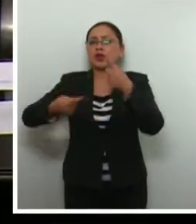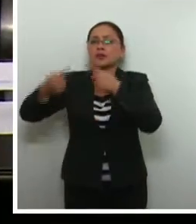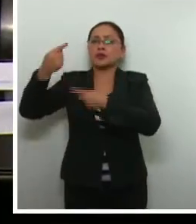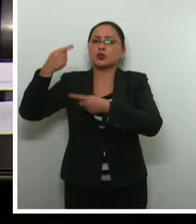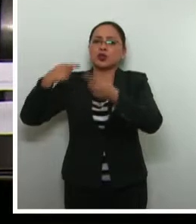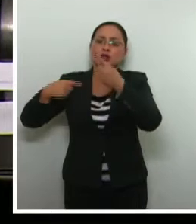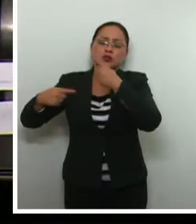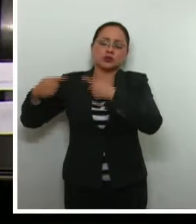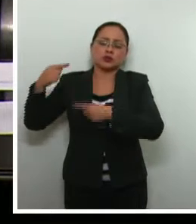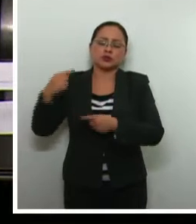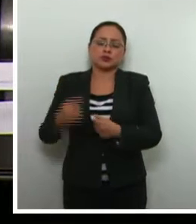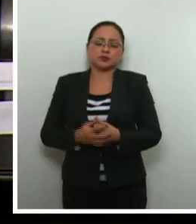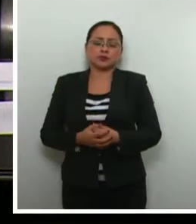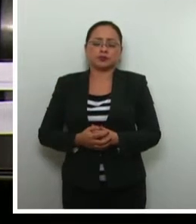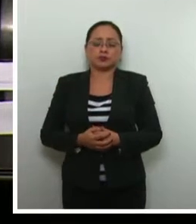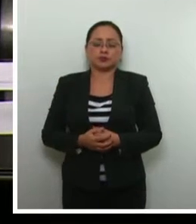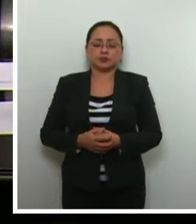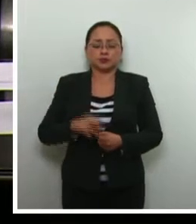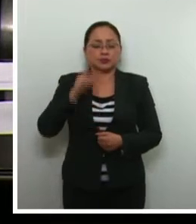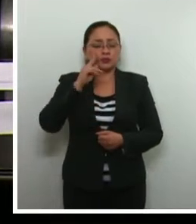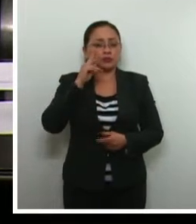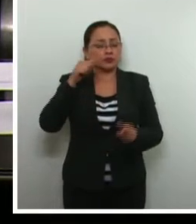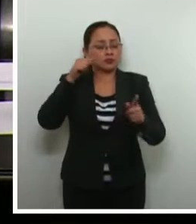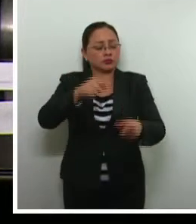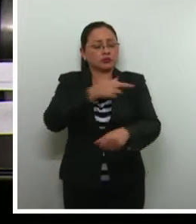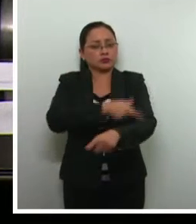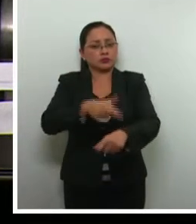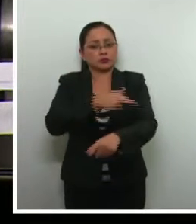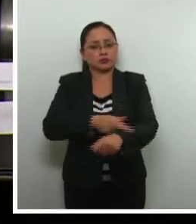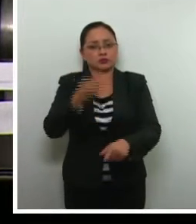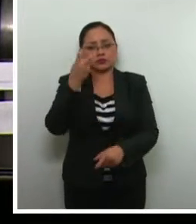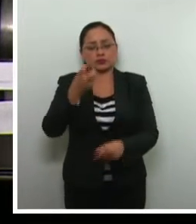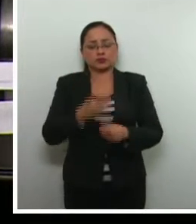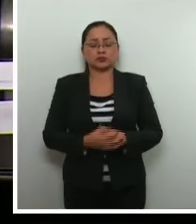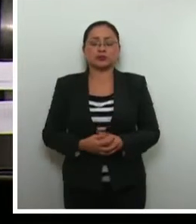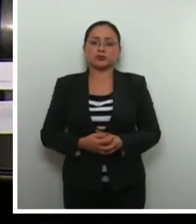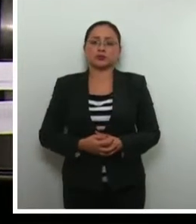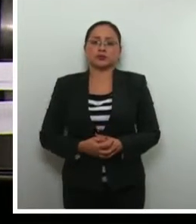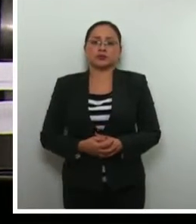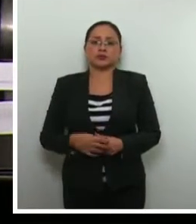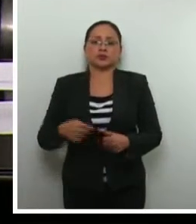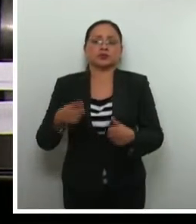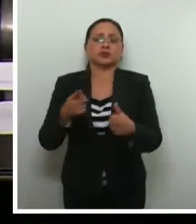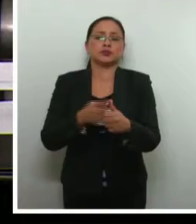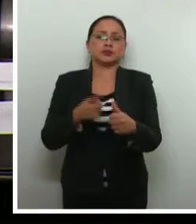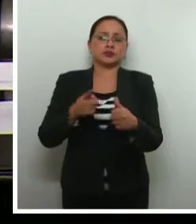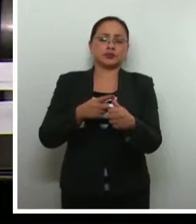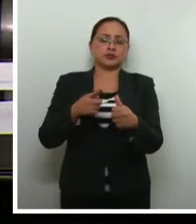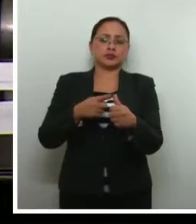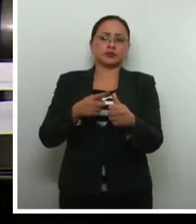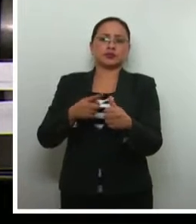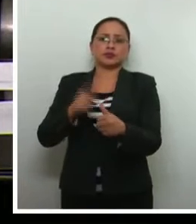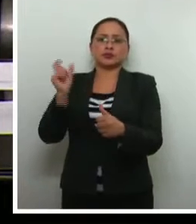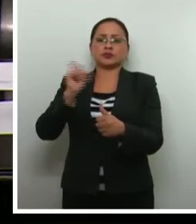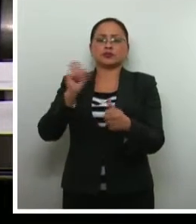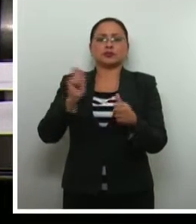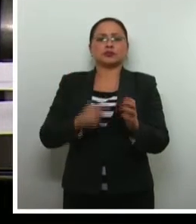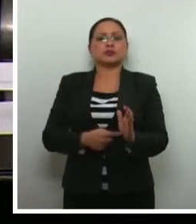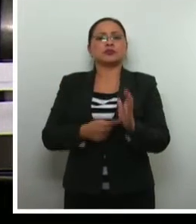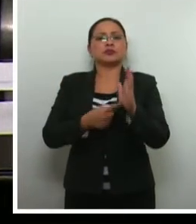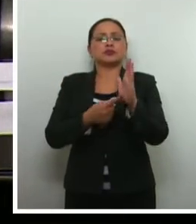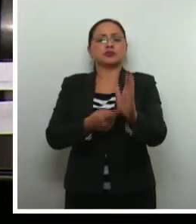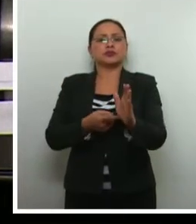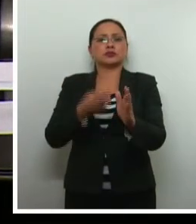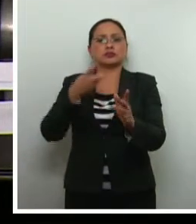podemos resolver esta situación. En primer lugar, y desde el inicio cuando se presentó